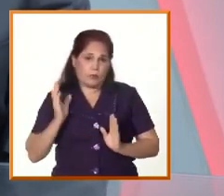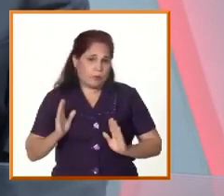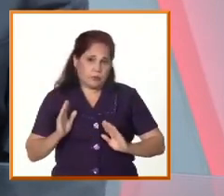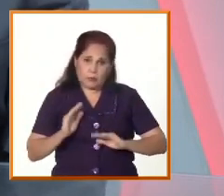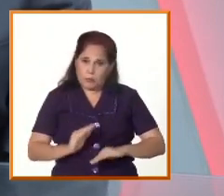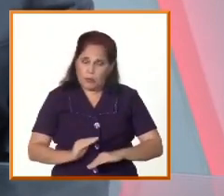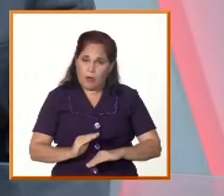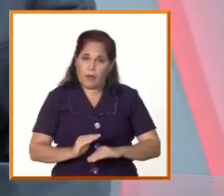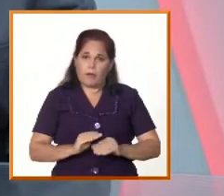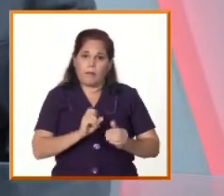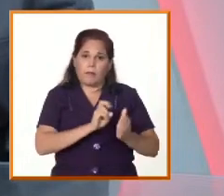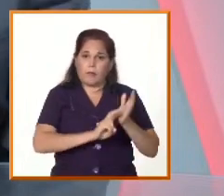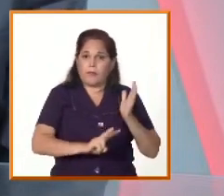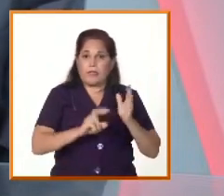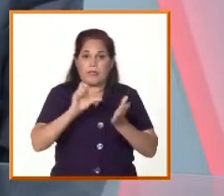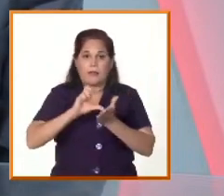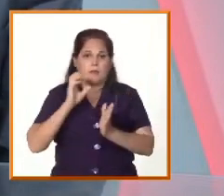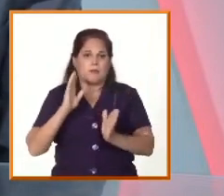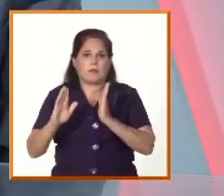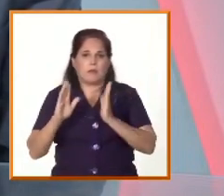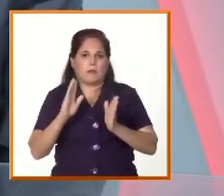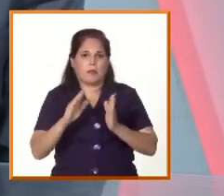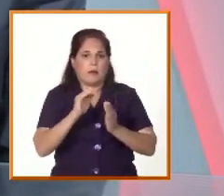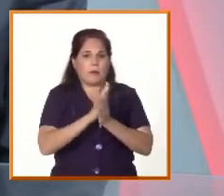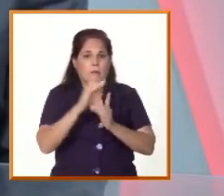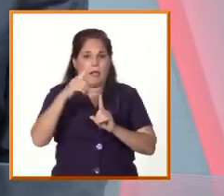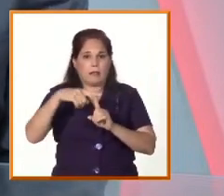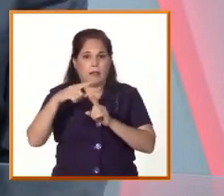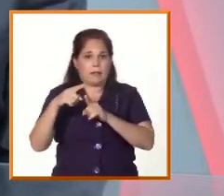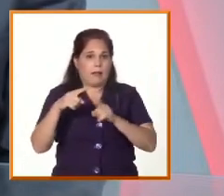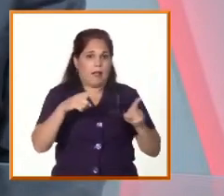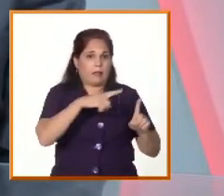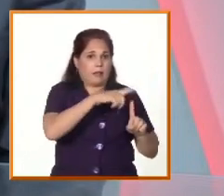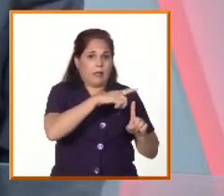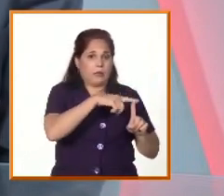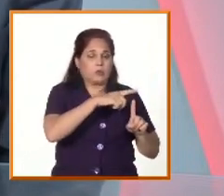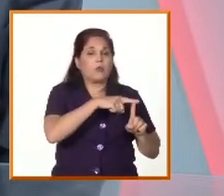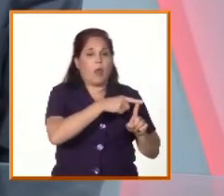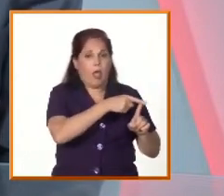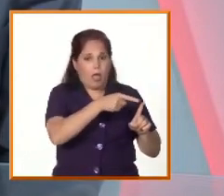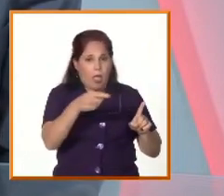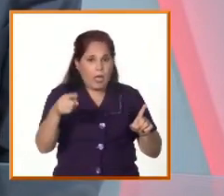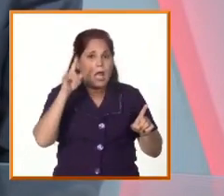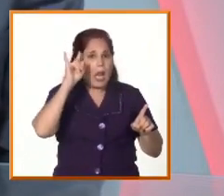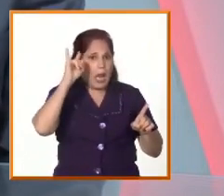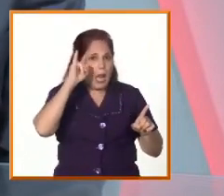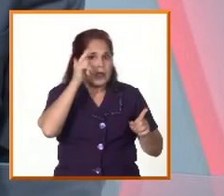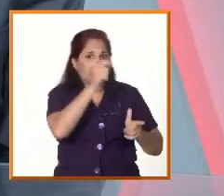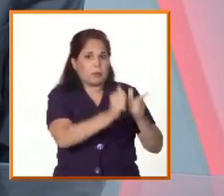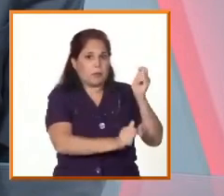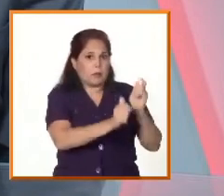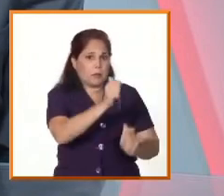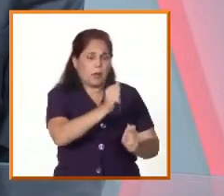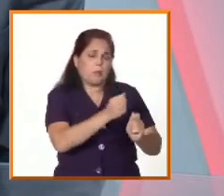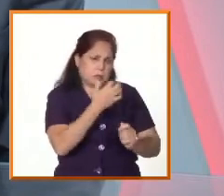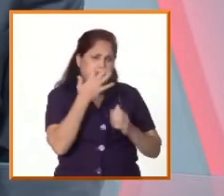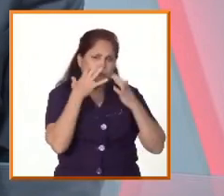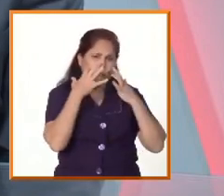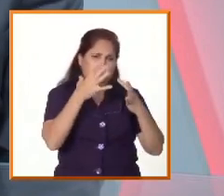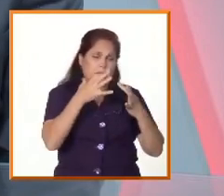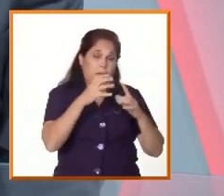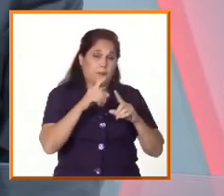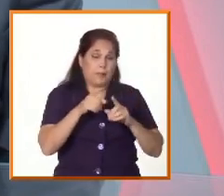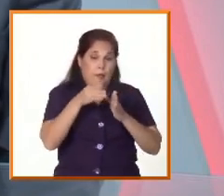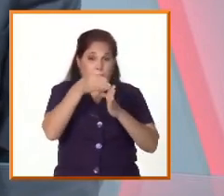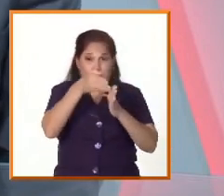un grupo de provincia sobre todas las provincias central de Matanza hasta las tunas sufren menos esto porque tienen volumen importante derecha y casi todos los consumos lo aseguran